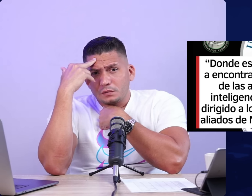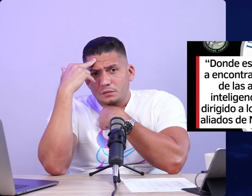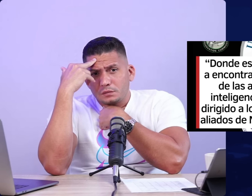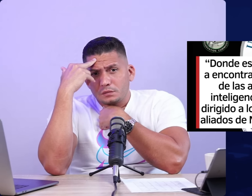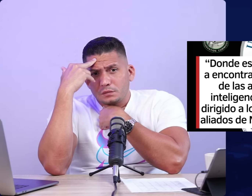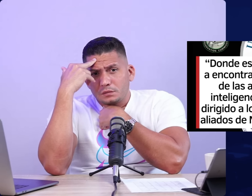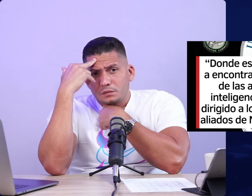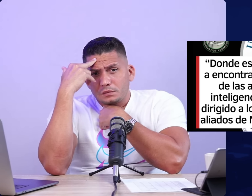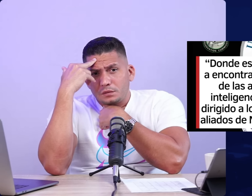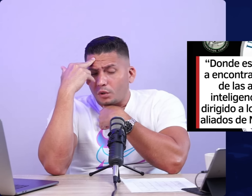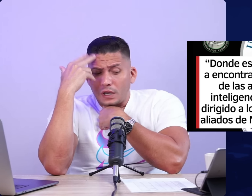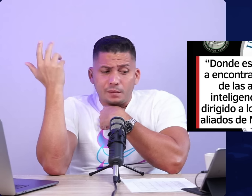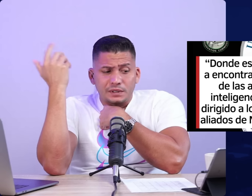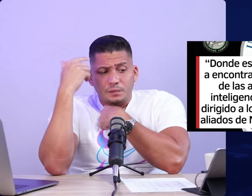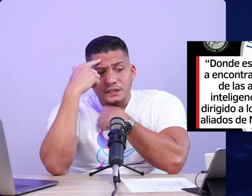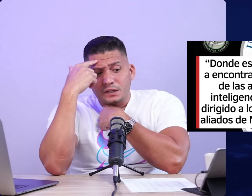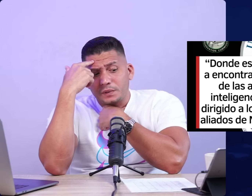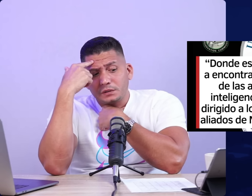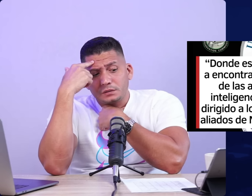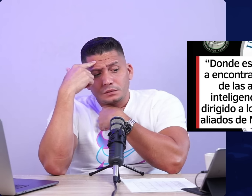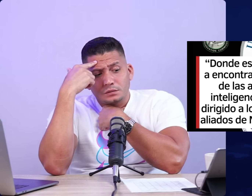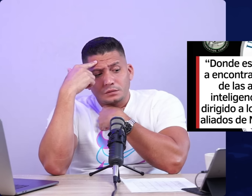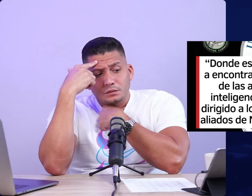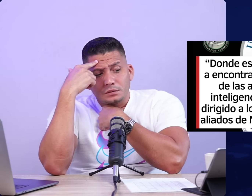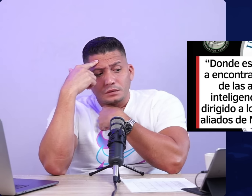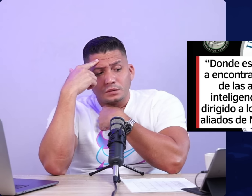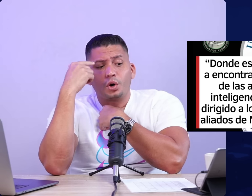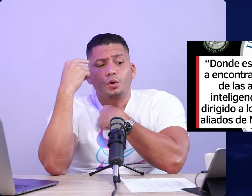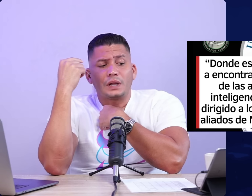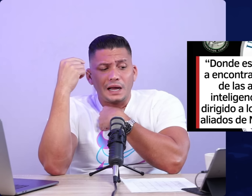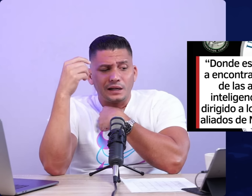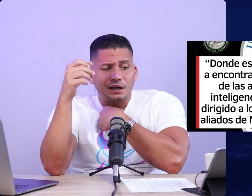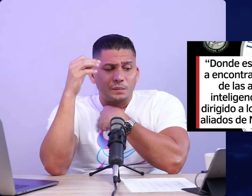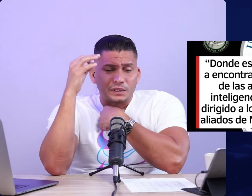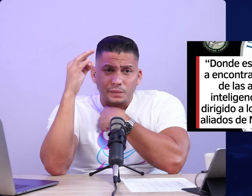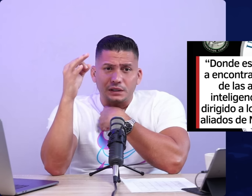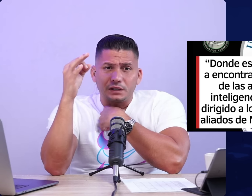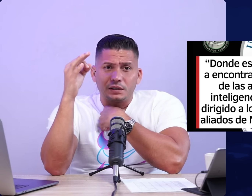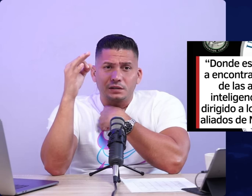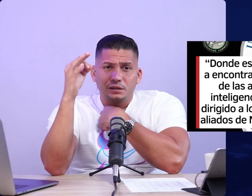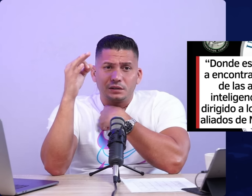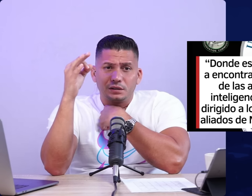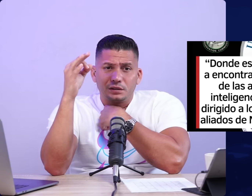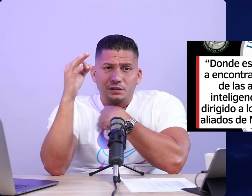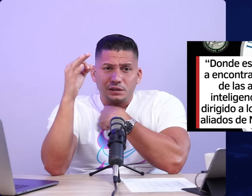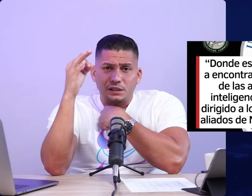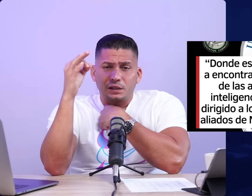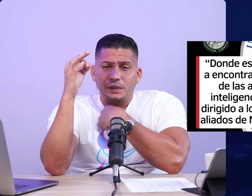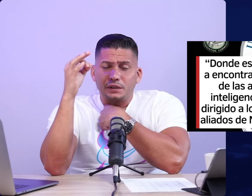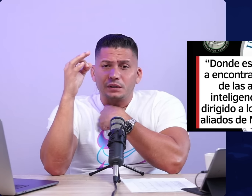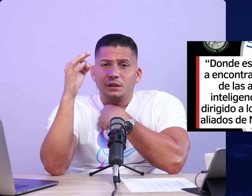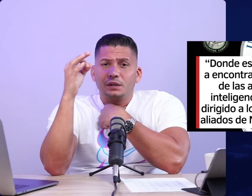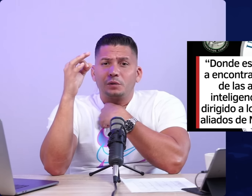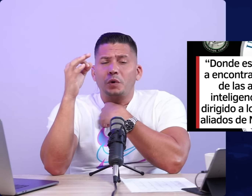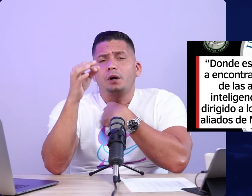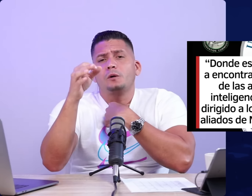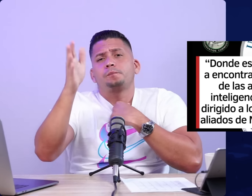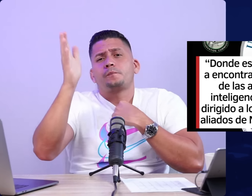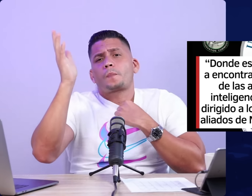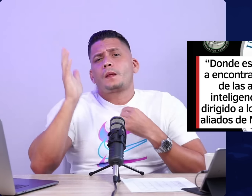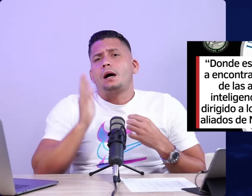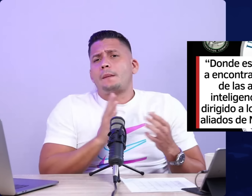viejo no da la matemática no da la matemática ciertamente